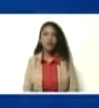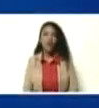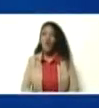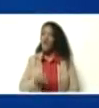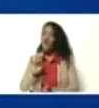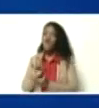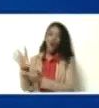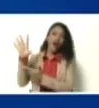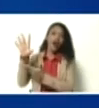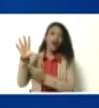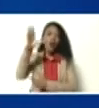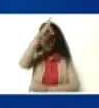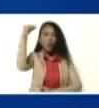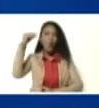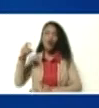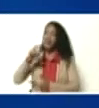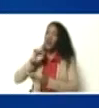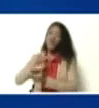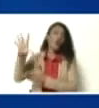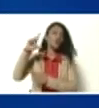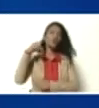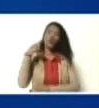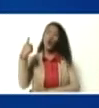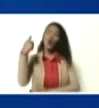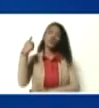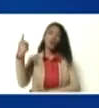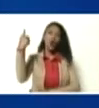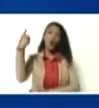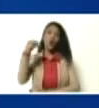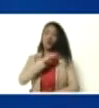Fuera Donald Trump, se fue solo, solito,